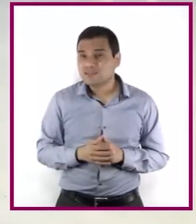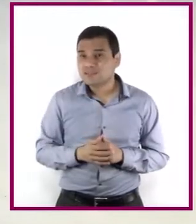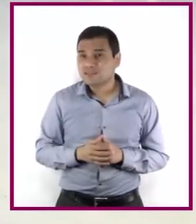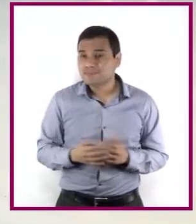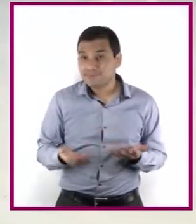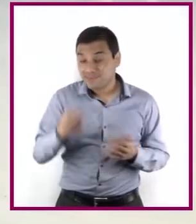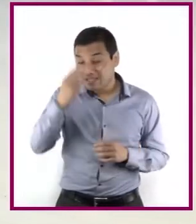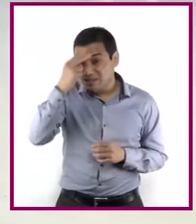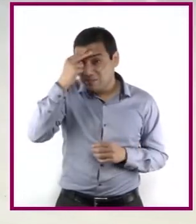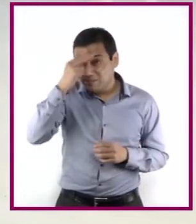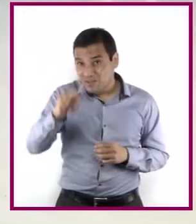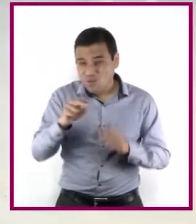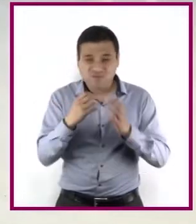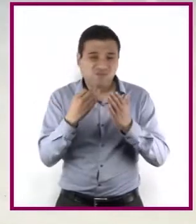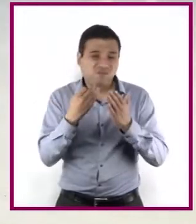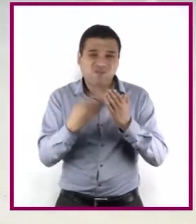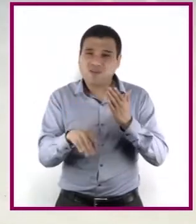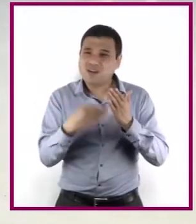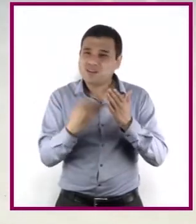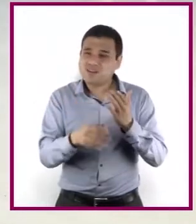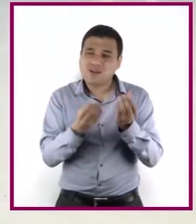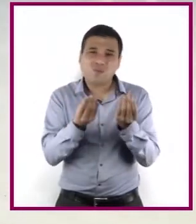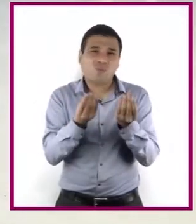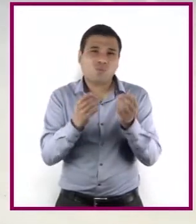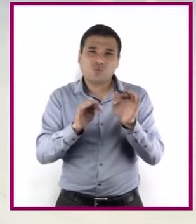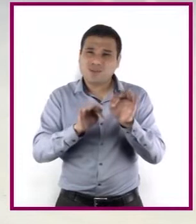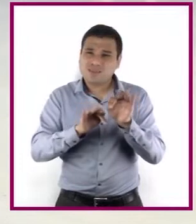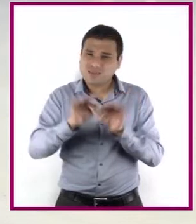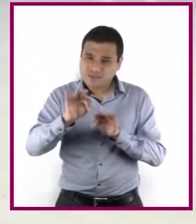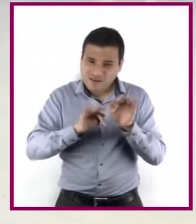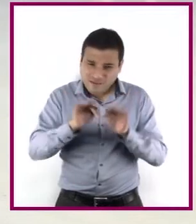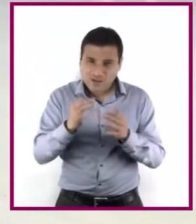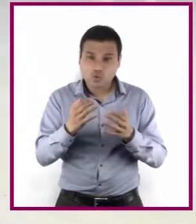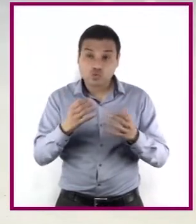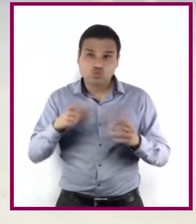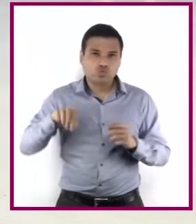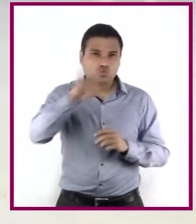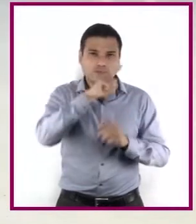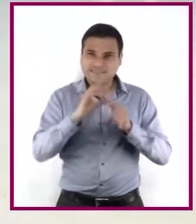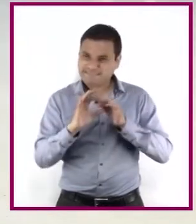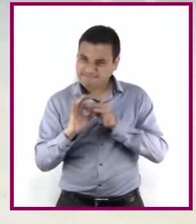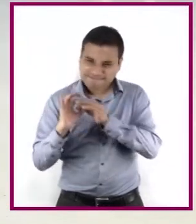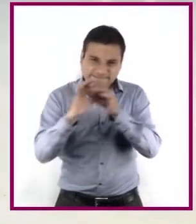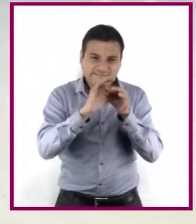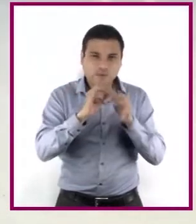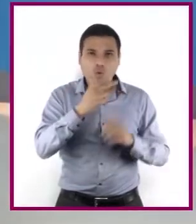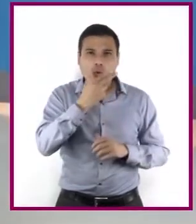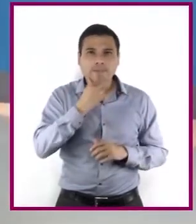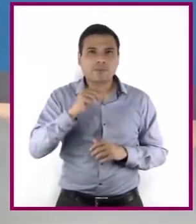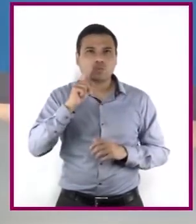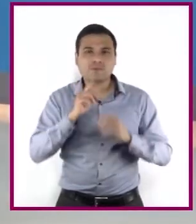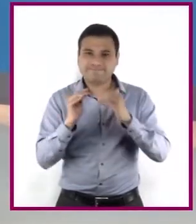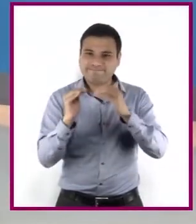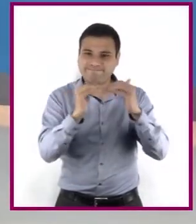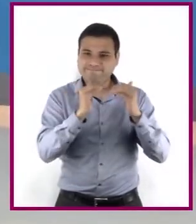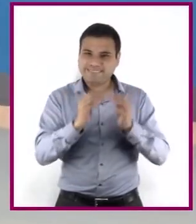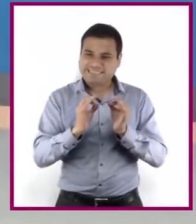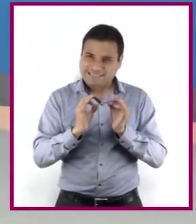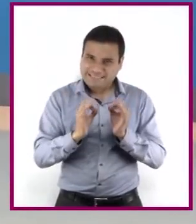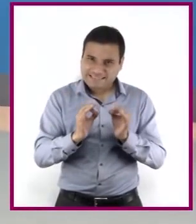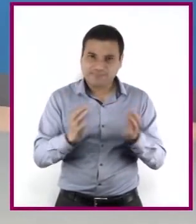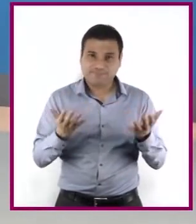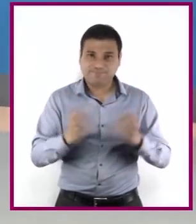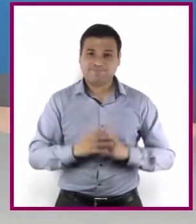país nos falta mucho trabajo y unión de esfuerzos para lograr igualdad sustantiva. ¿Qué